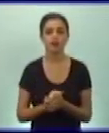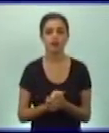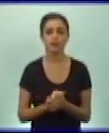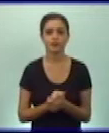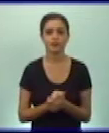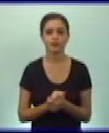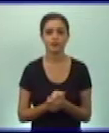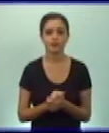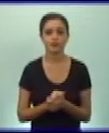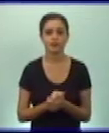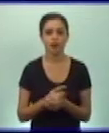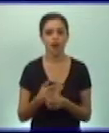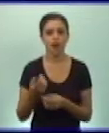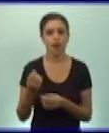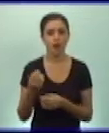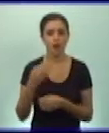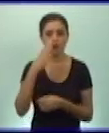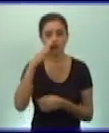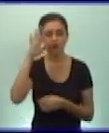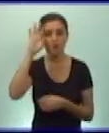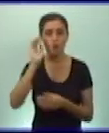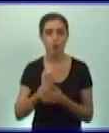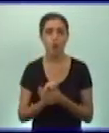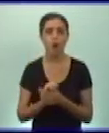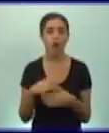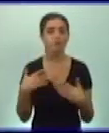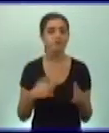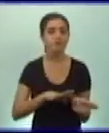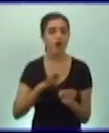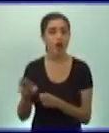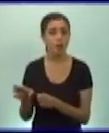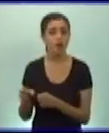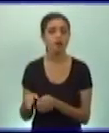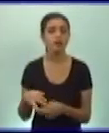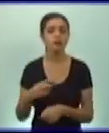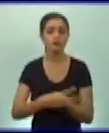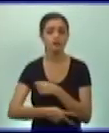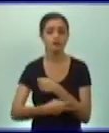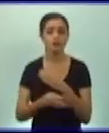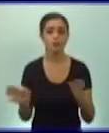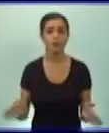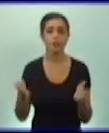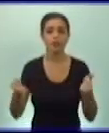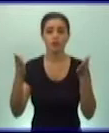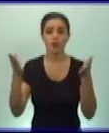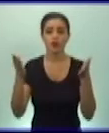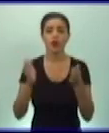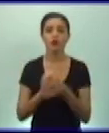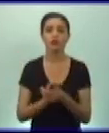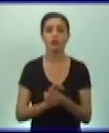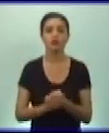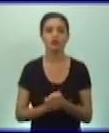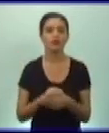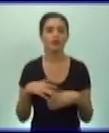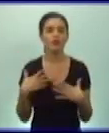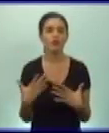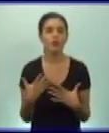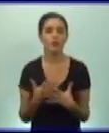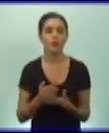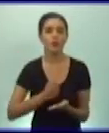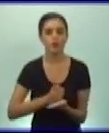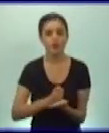país desarrollado, vamos a observen en el año 1995 la que le hablaba de 9,4, pero vean cómo